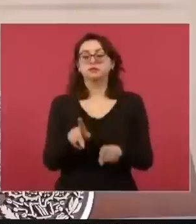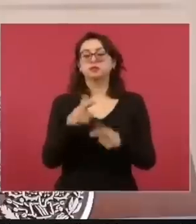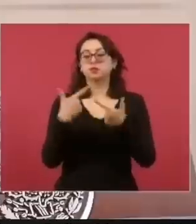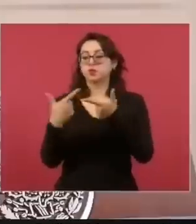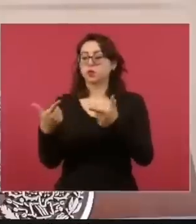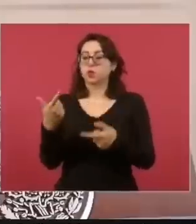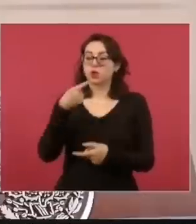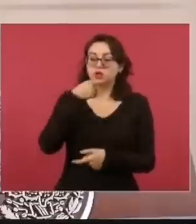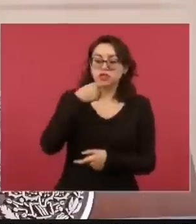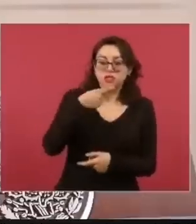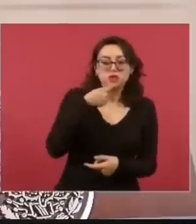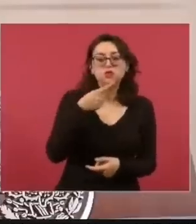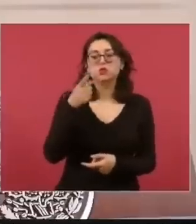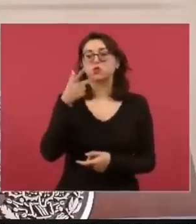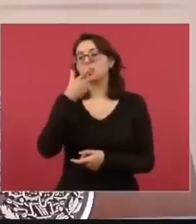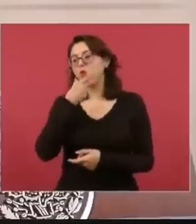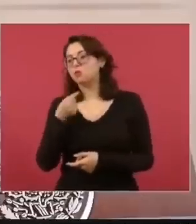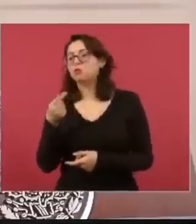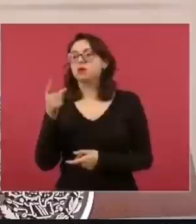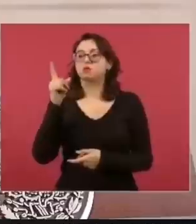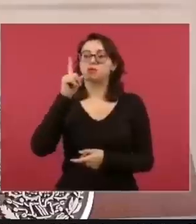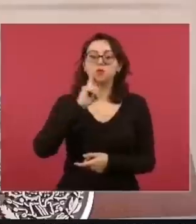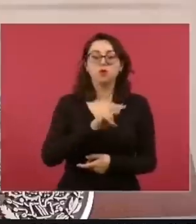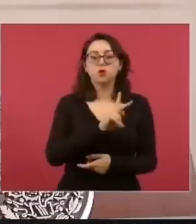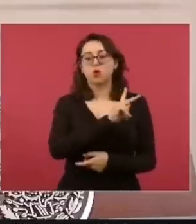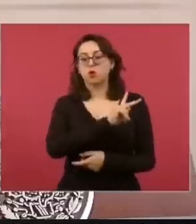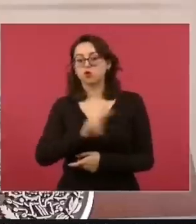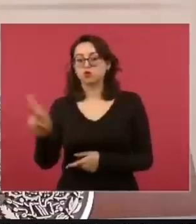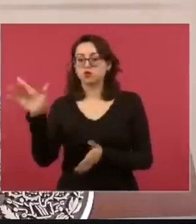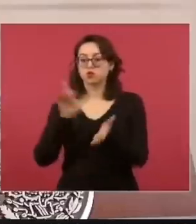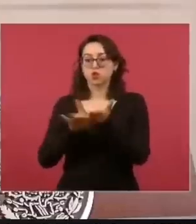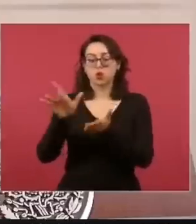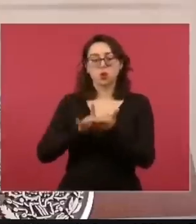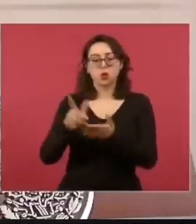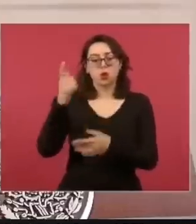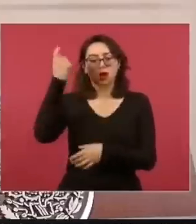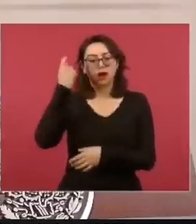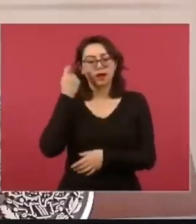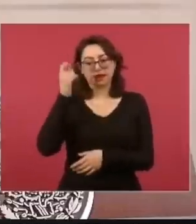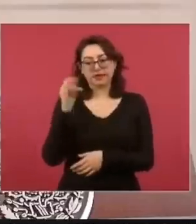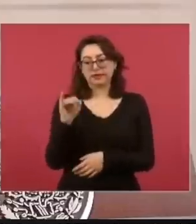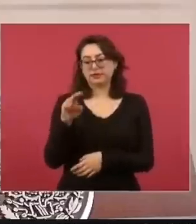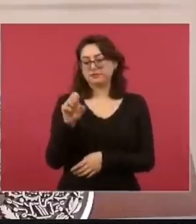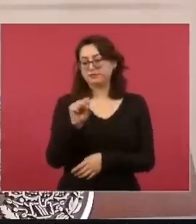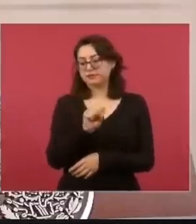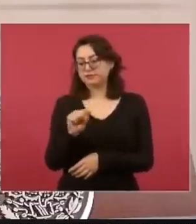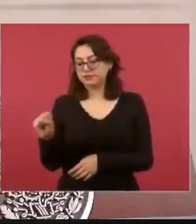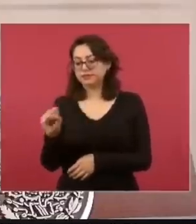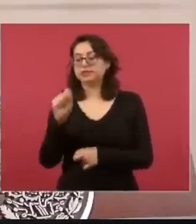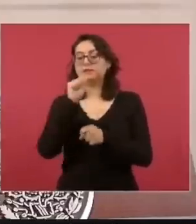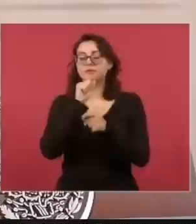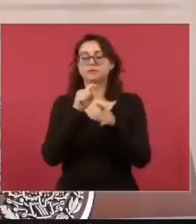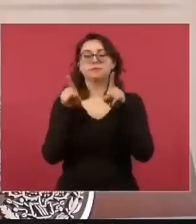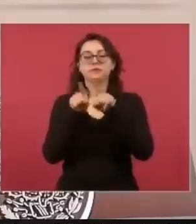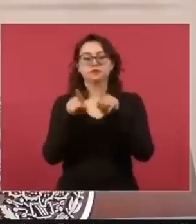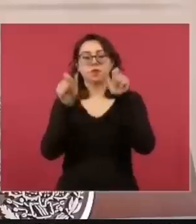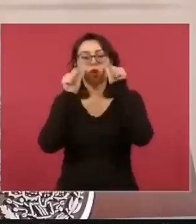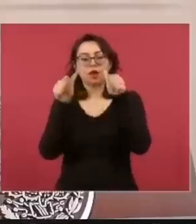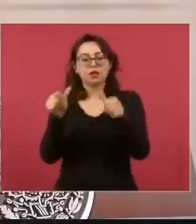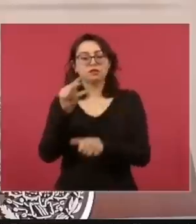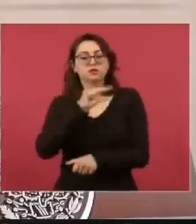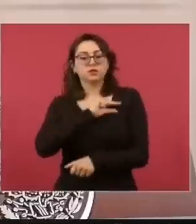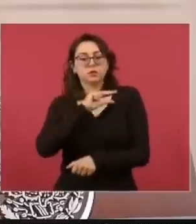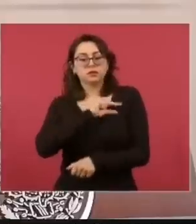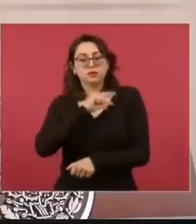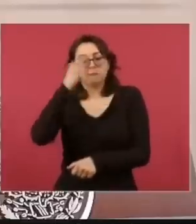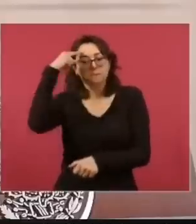todo el grupo de la pensión garantizada del seguro social y en el caso de Los afectados directos también atención médica en instituciones privadas atención médica vitalicia